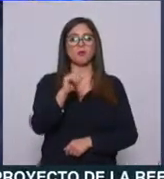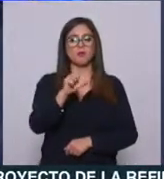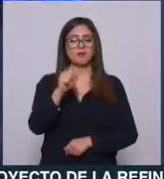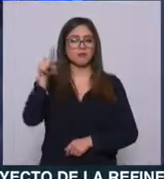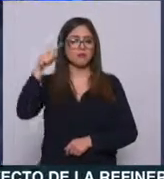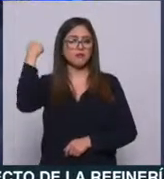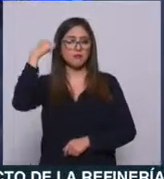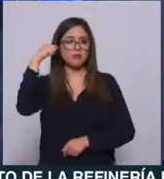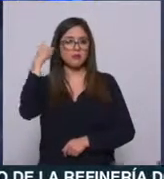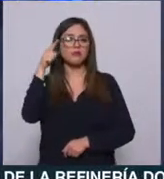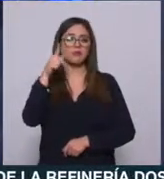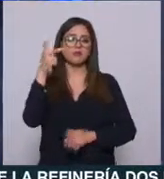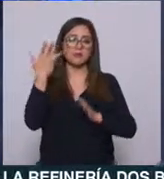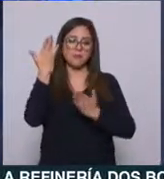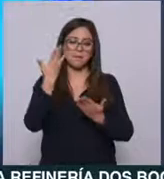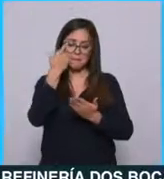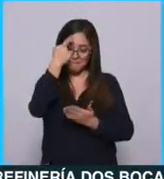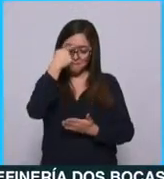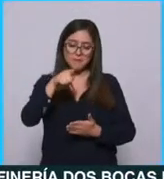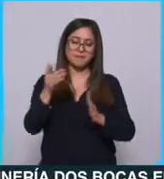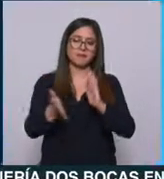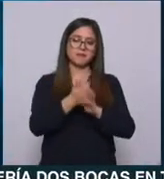anunció el presidente de México. Vamos a ver.